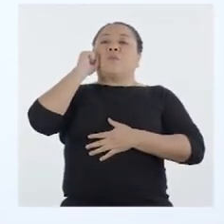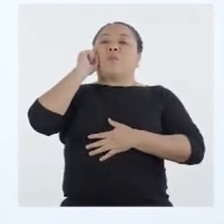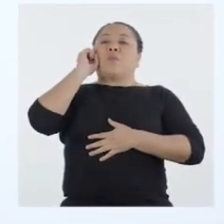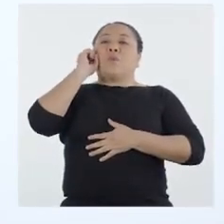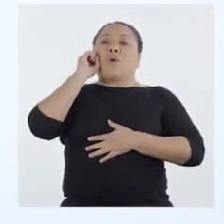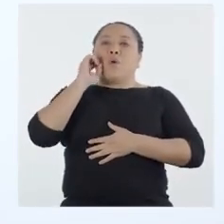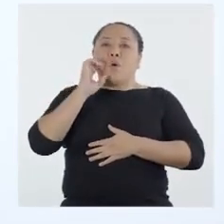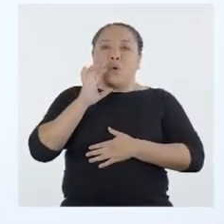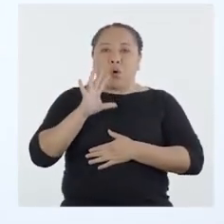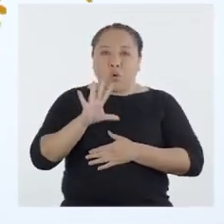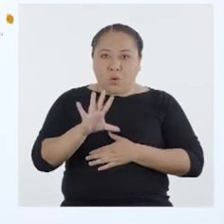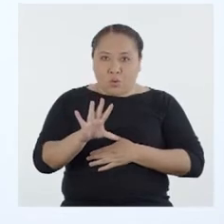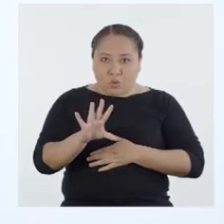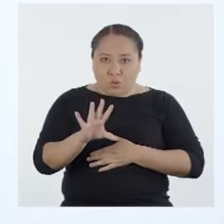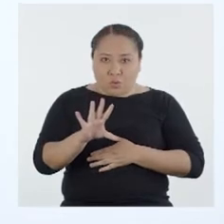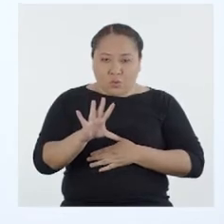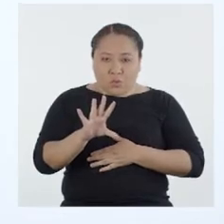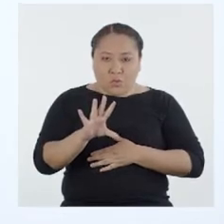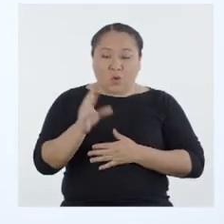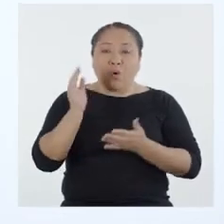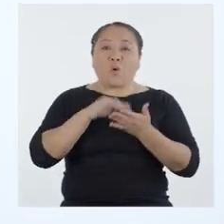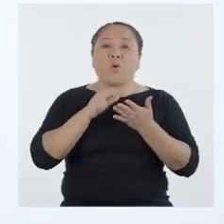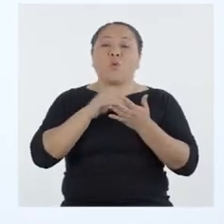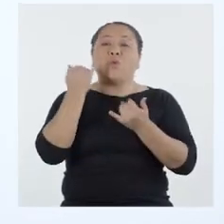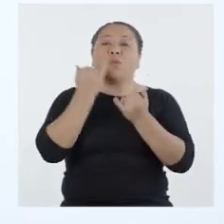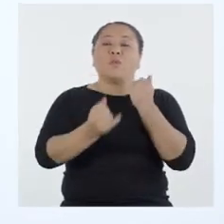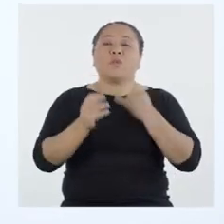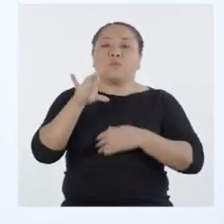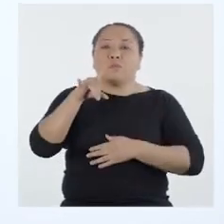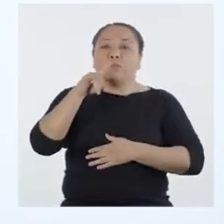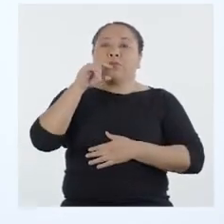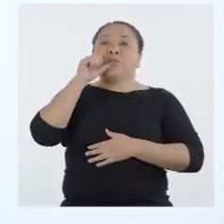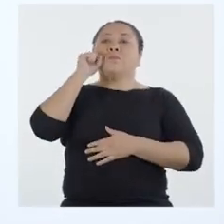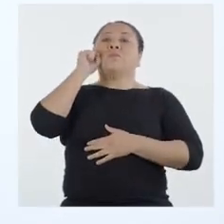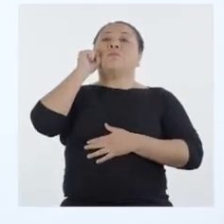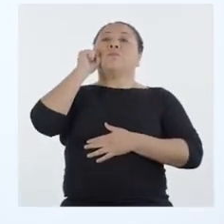Muy bien. Una última vez.